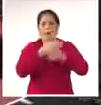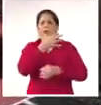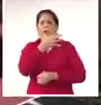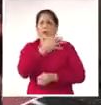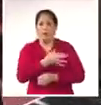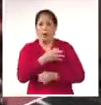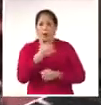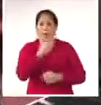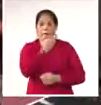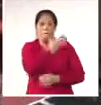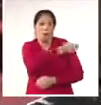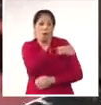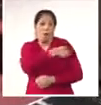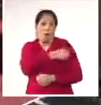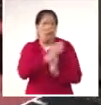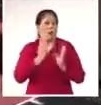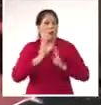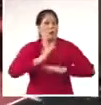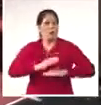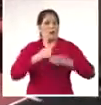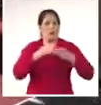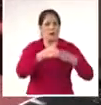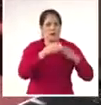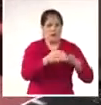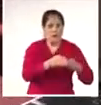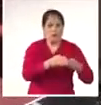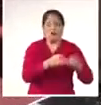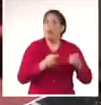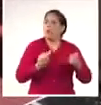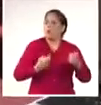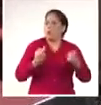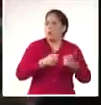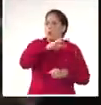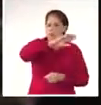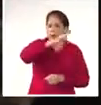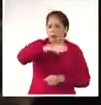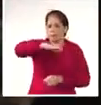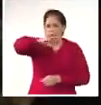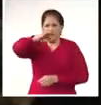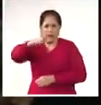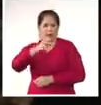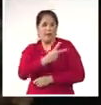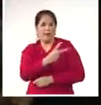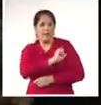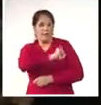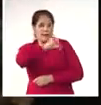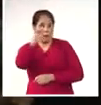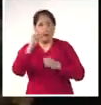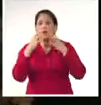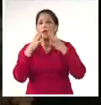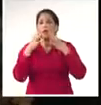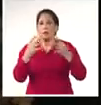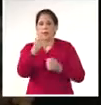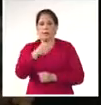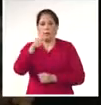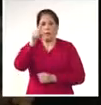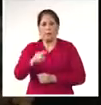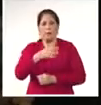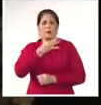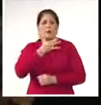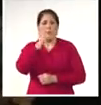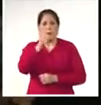sin el Moncada no habría existido el Granma, la lucha de la Sierra Maestra y la victoria extraordinaria del 1